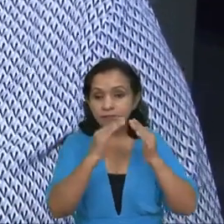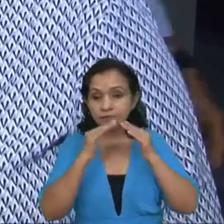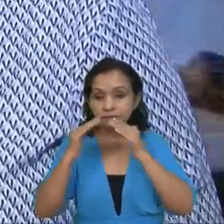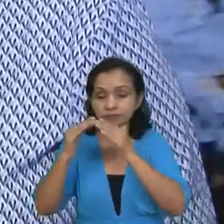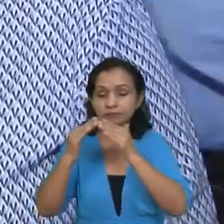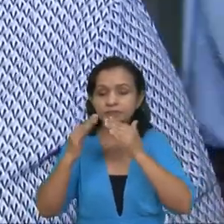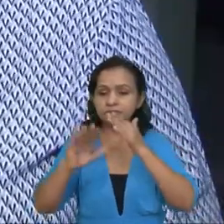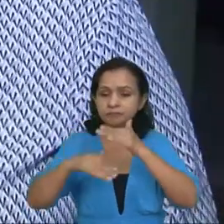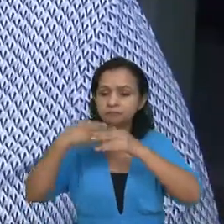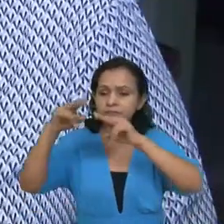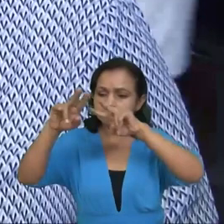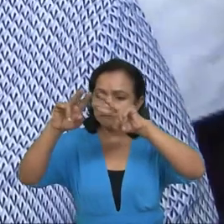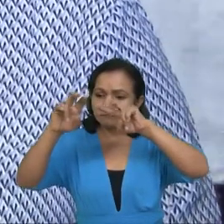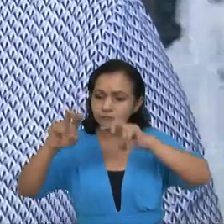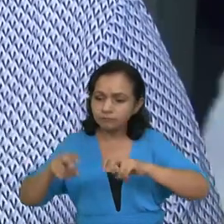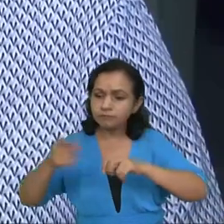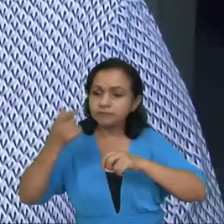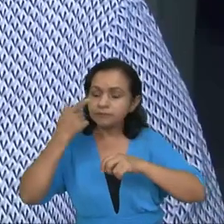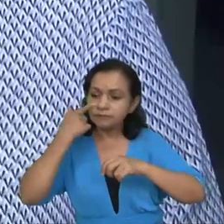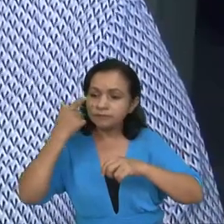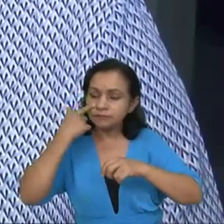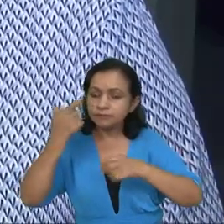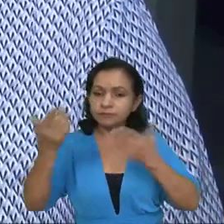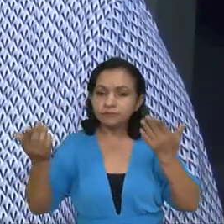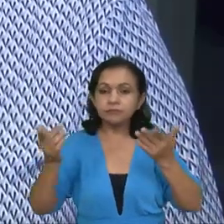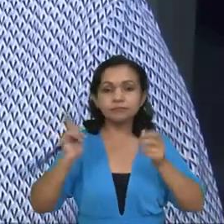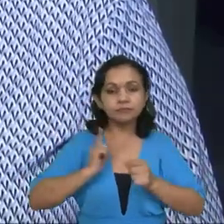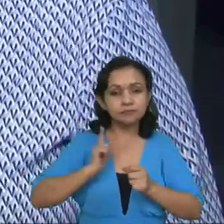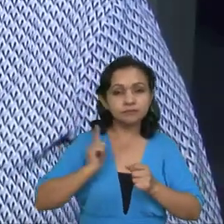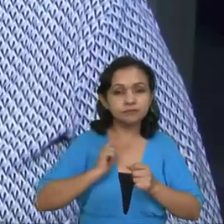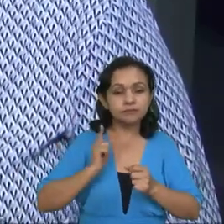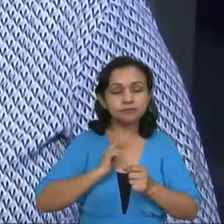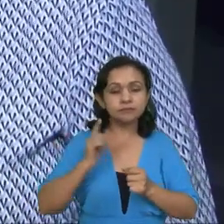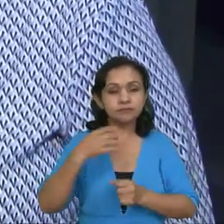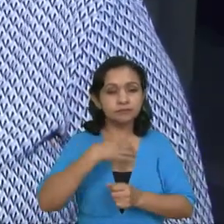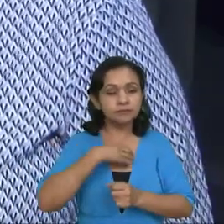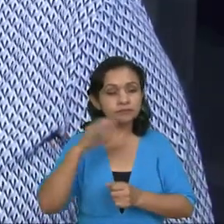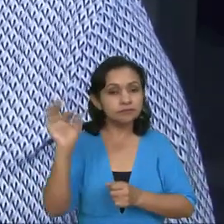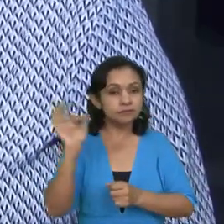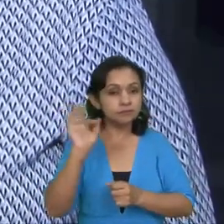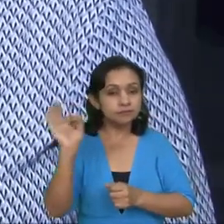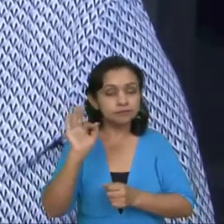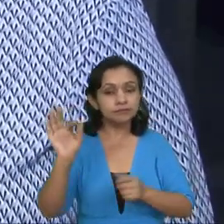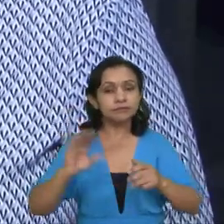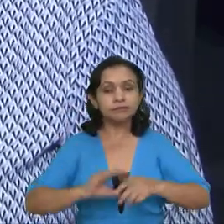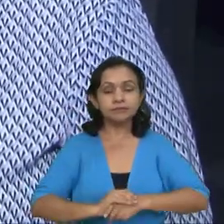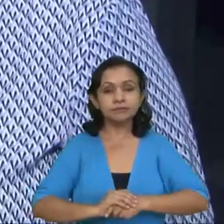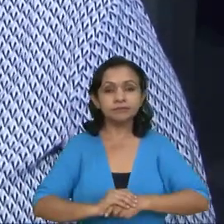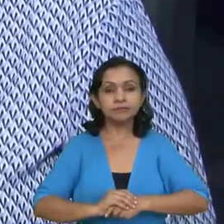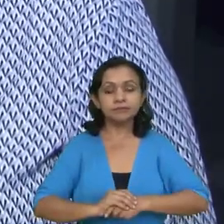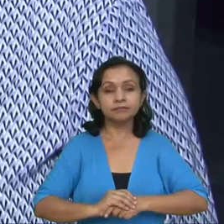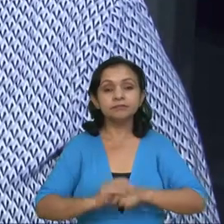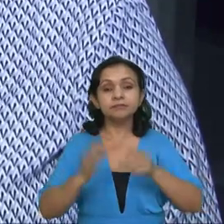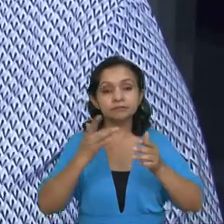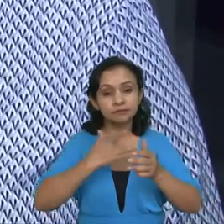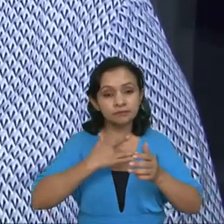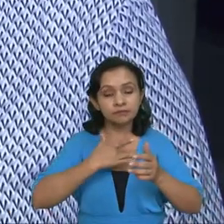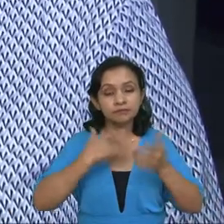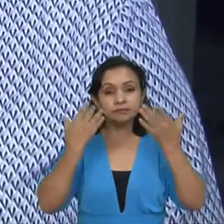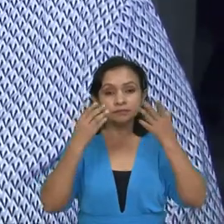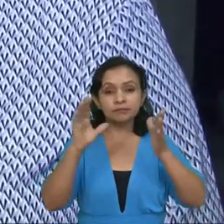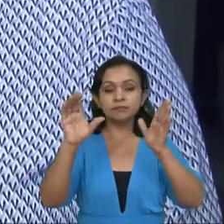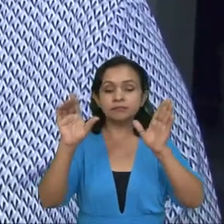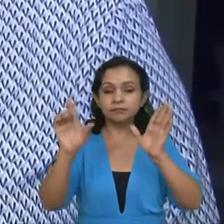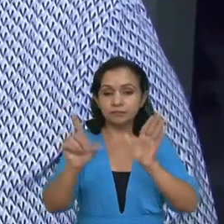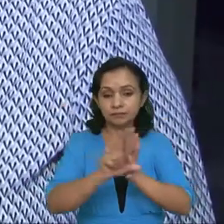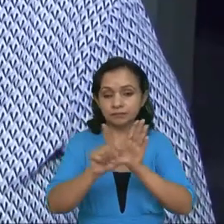todo un análisis de todos los estudios pues poder cumplir con las características y los requerimientos que la ley